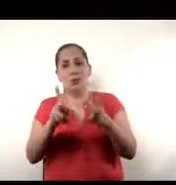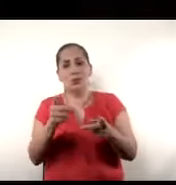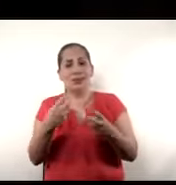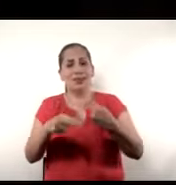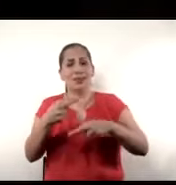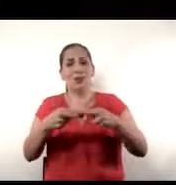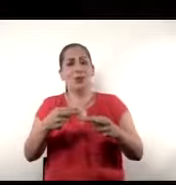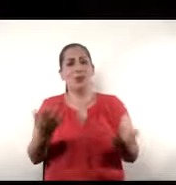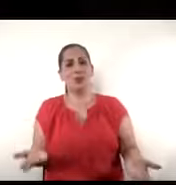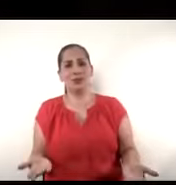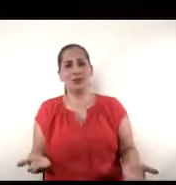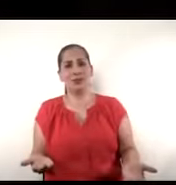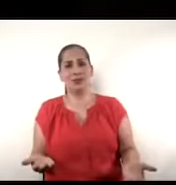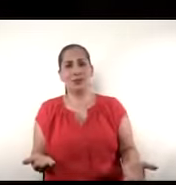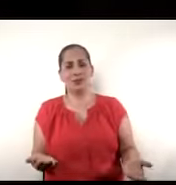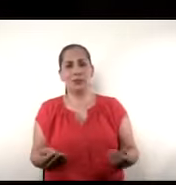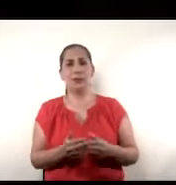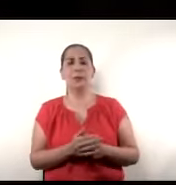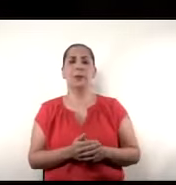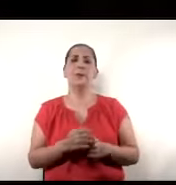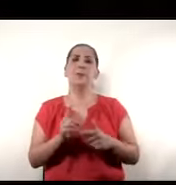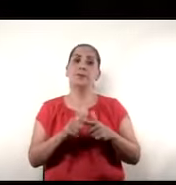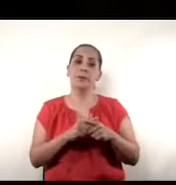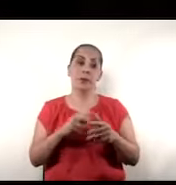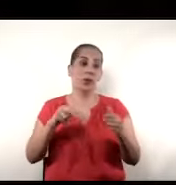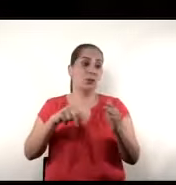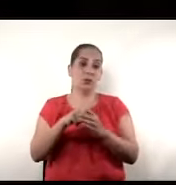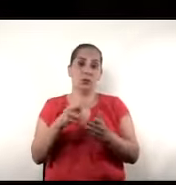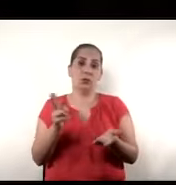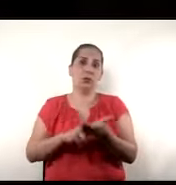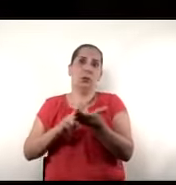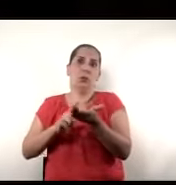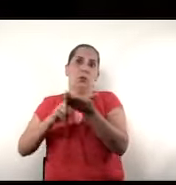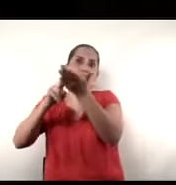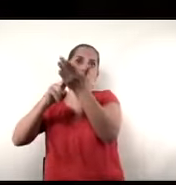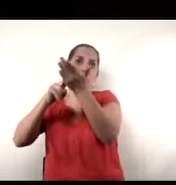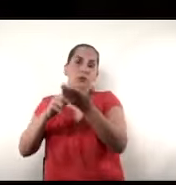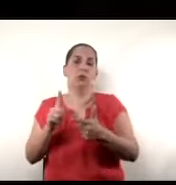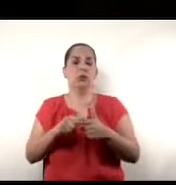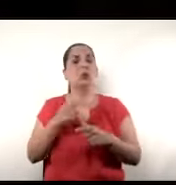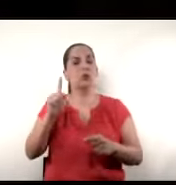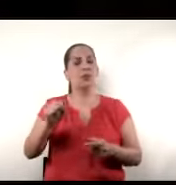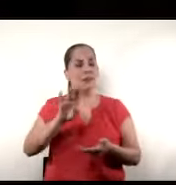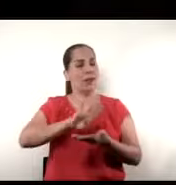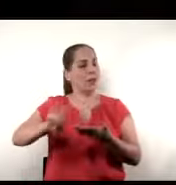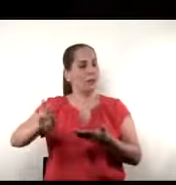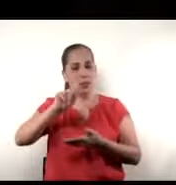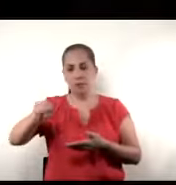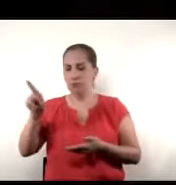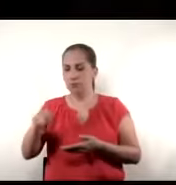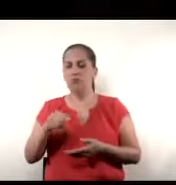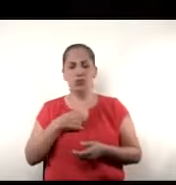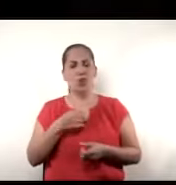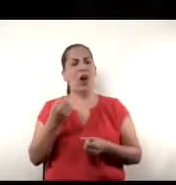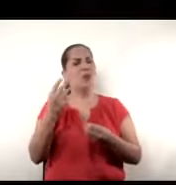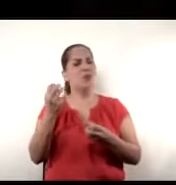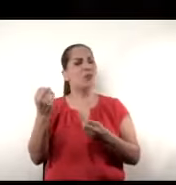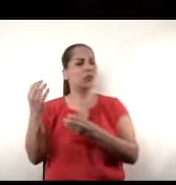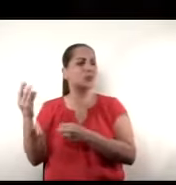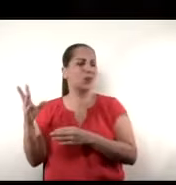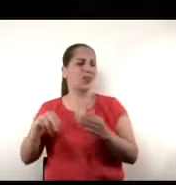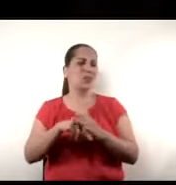país, ¿verdad? Entonces, si el obstáculo es esos impuestos, eso se va a eliminar. Yo creo que hay muchísimos otros obstáculos.